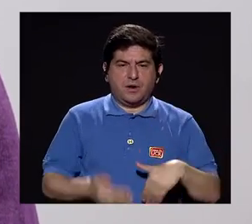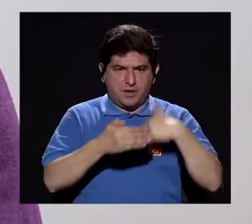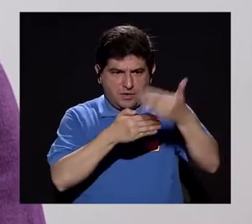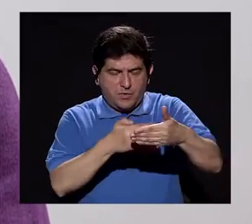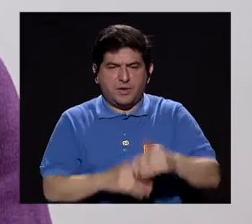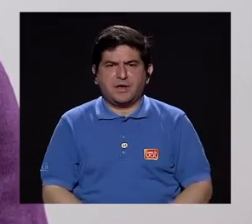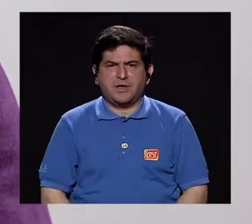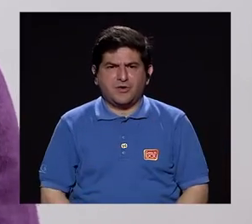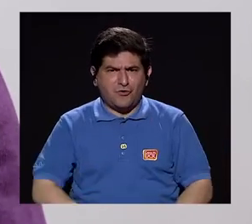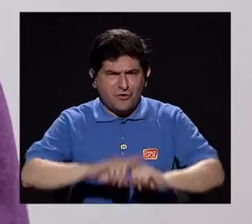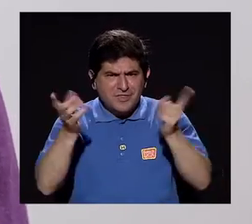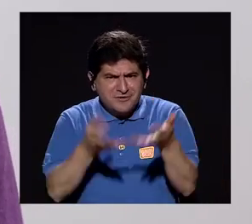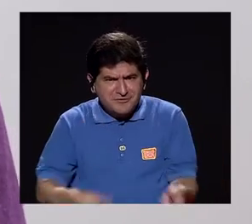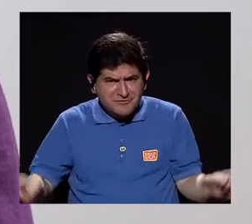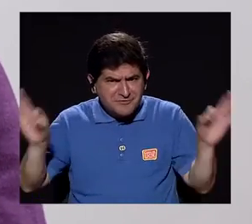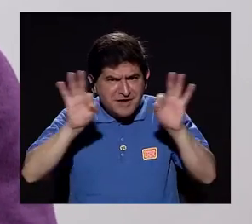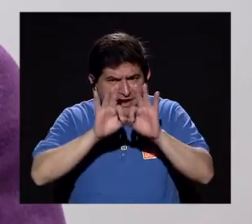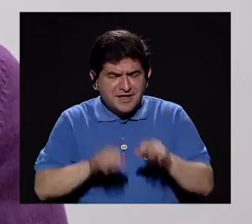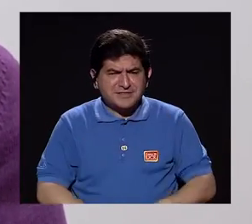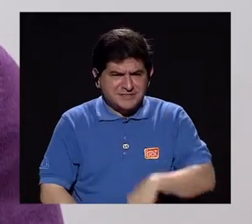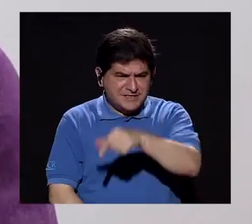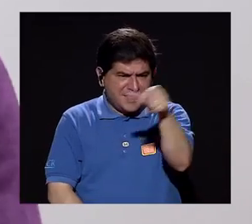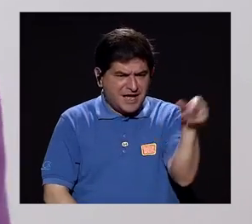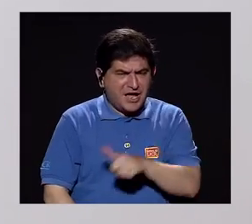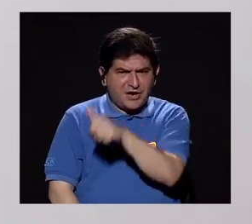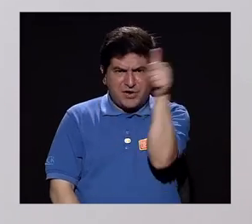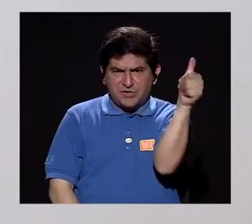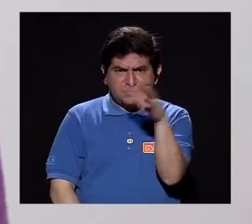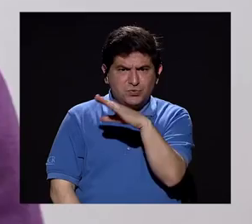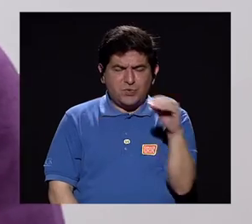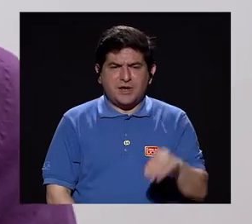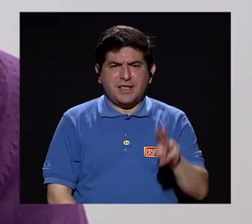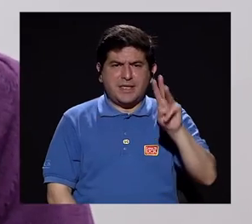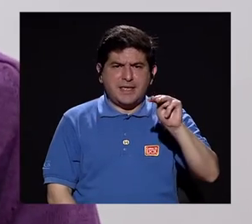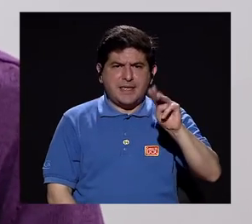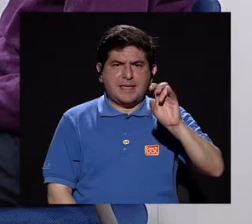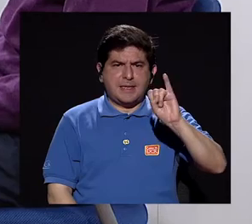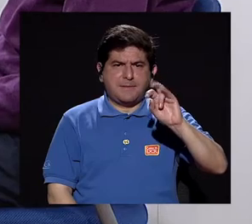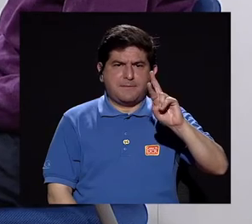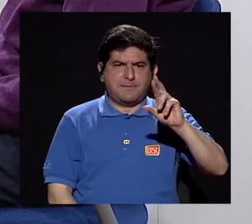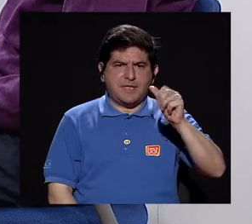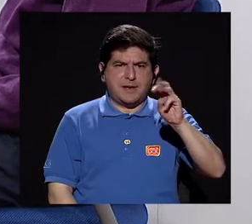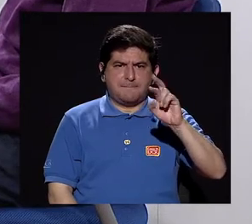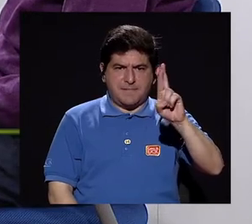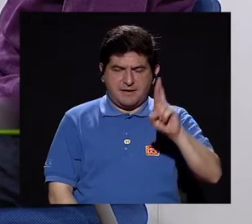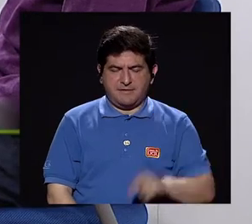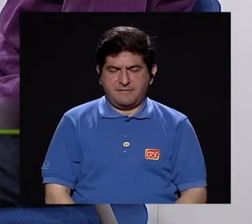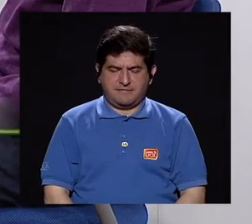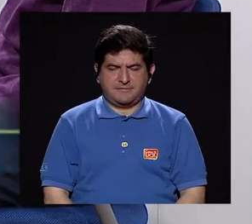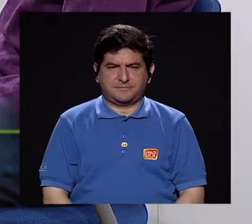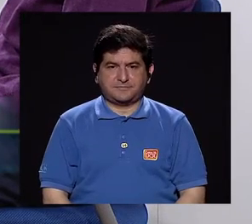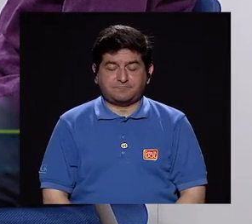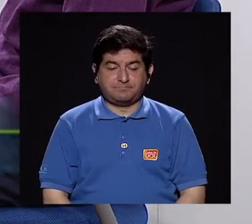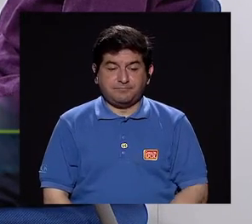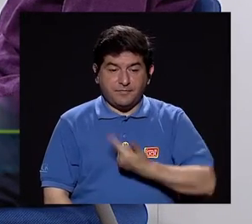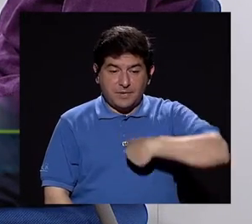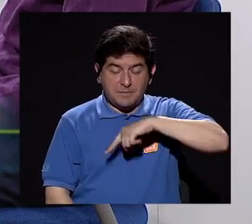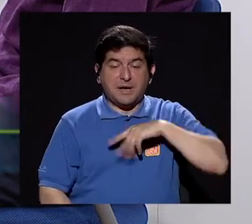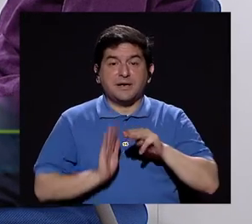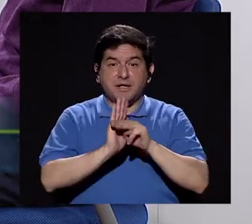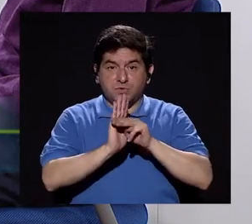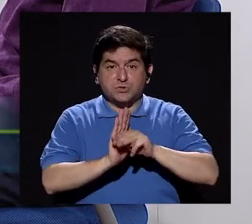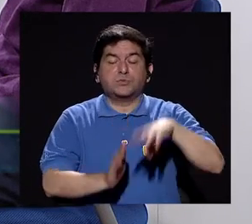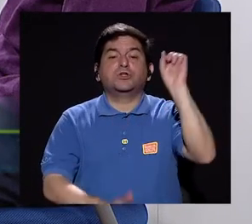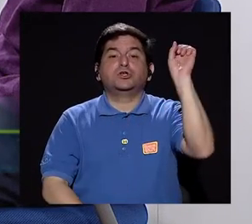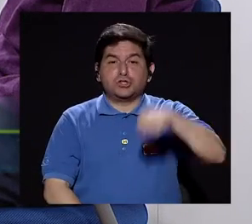pero hay grandes diferencias entre río azul y el el de miramar bueno para efectos desde nuestros modelos